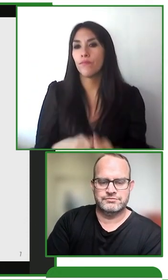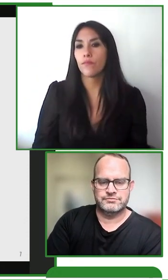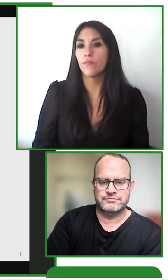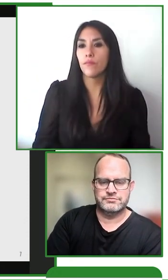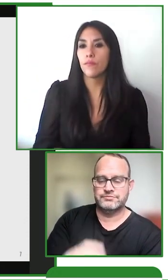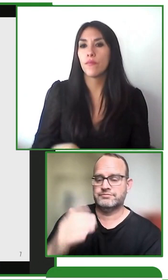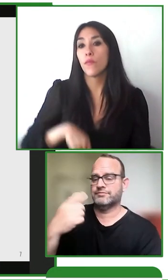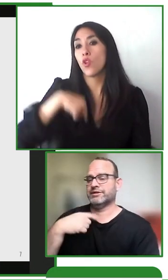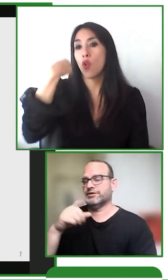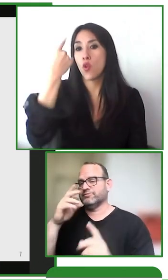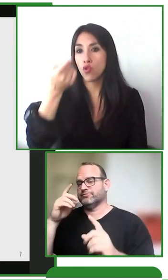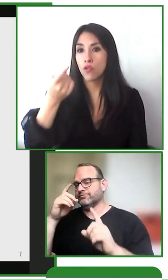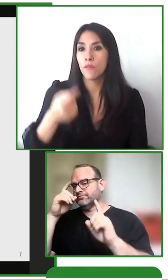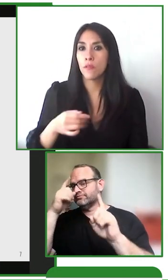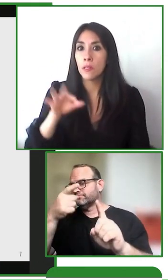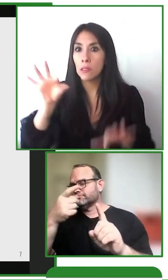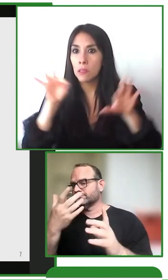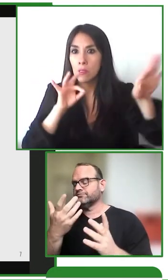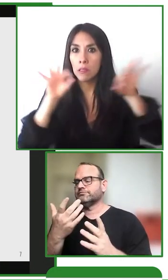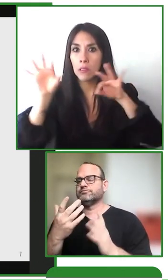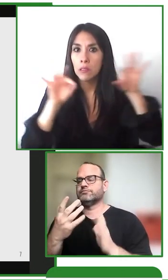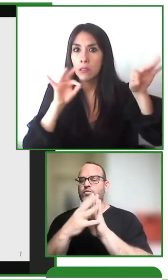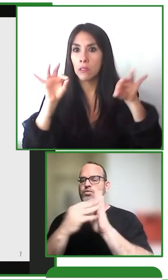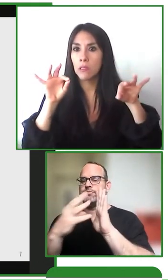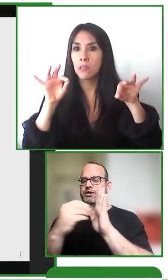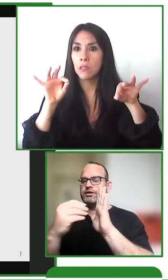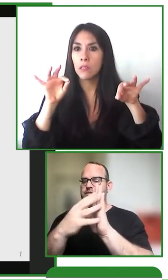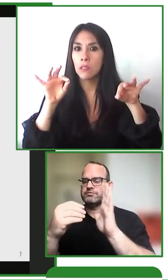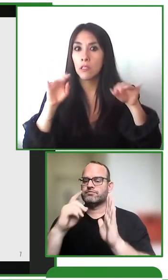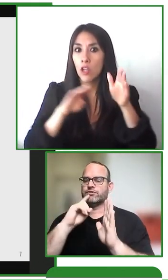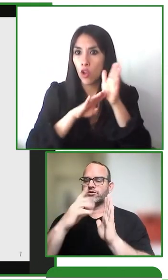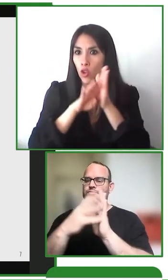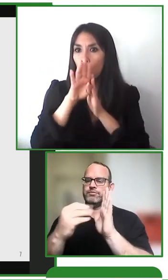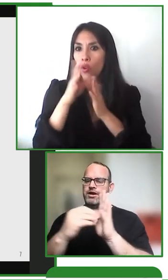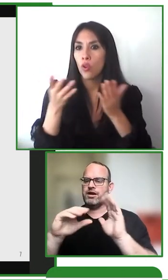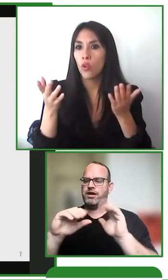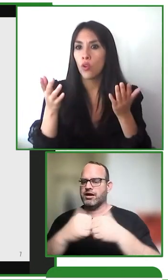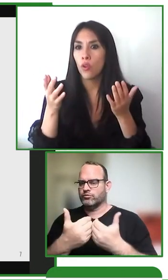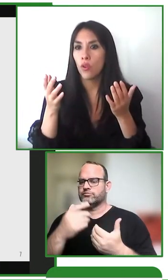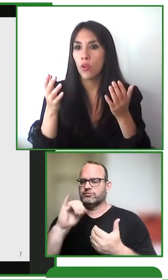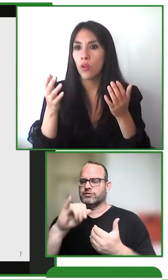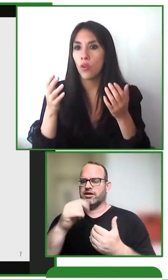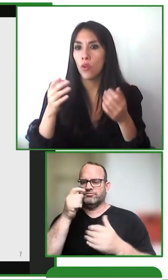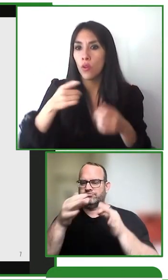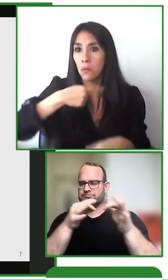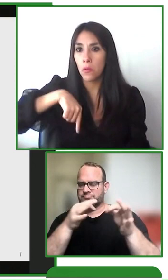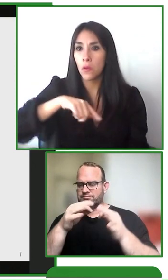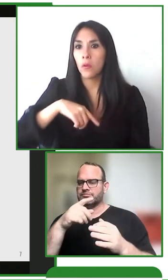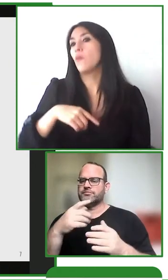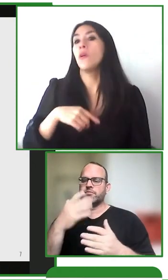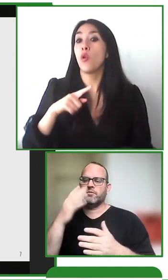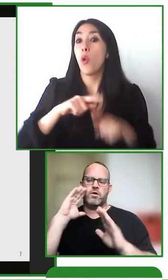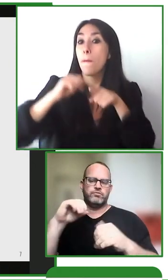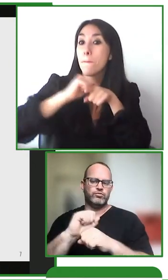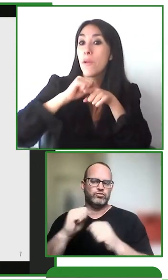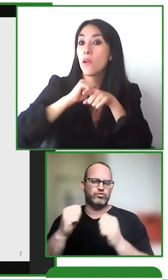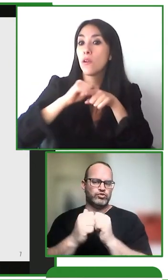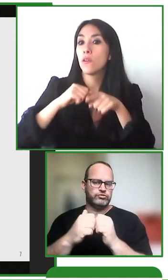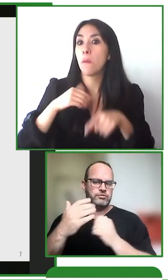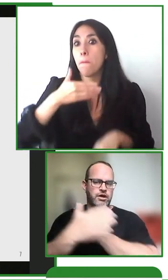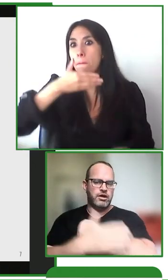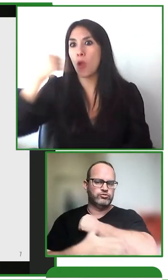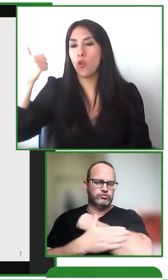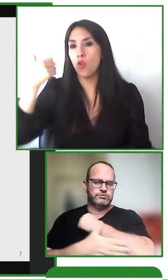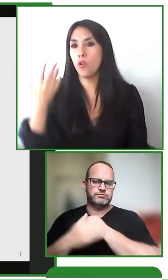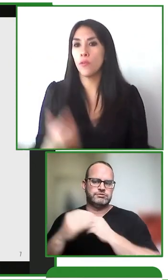para informar de mejor manera nuestras prácticas con ellos. Nuestra meta futura es poder